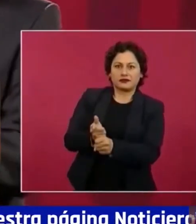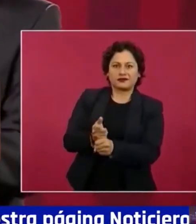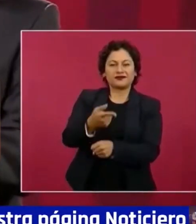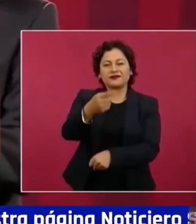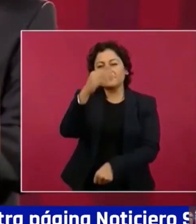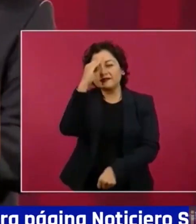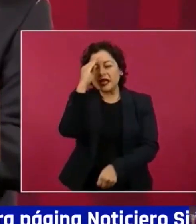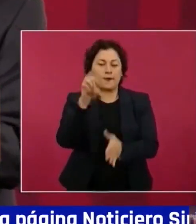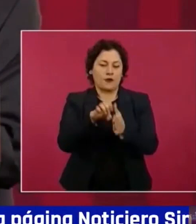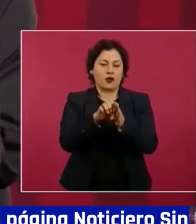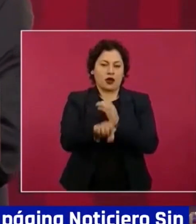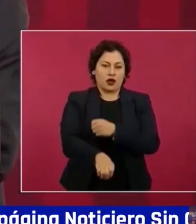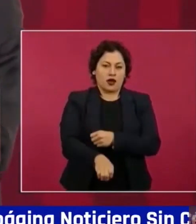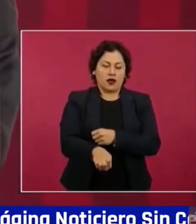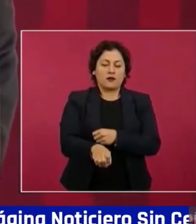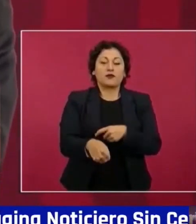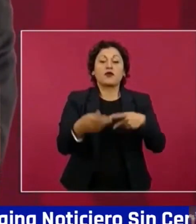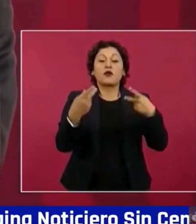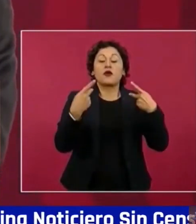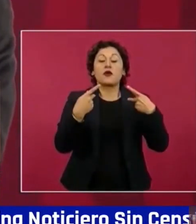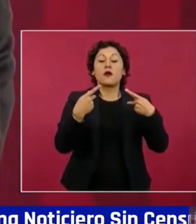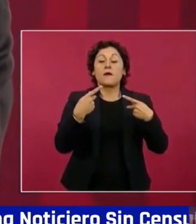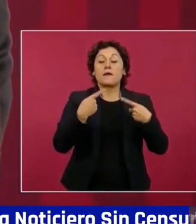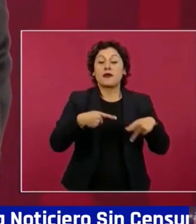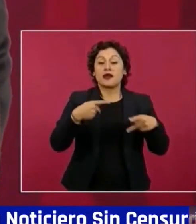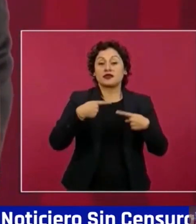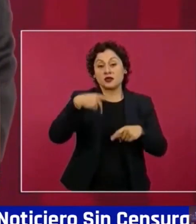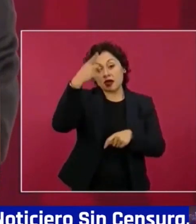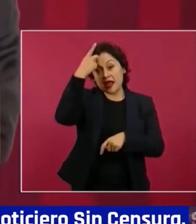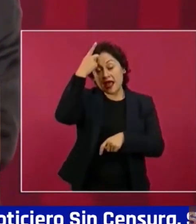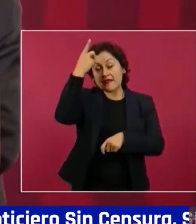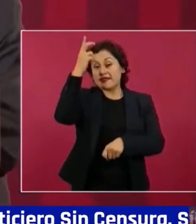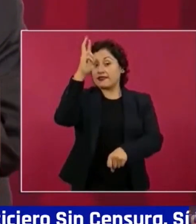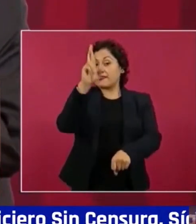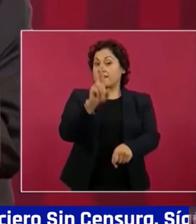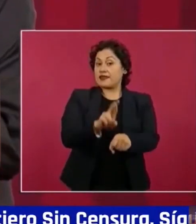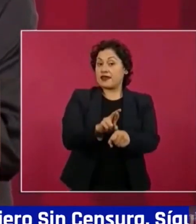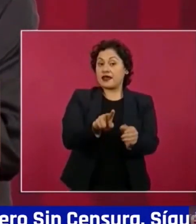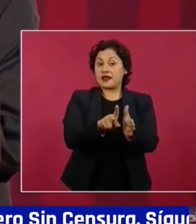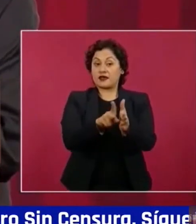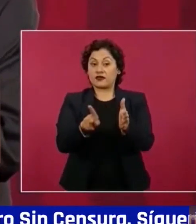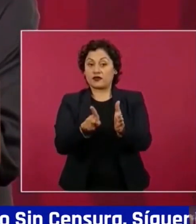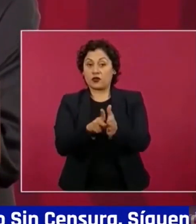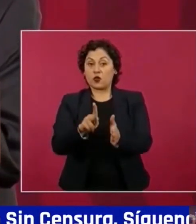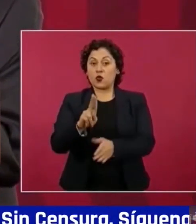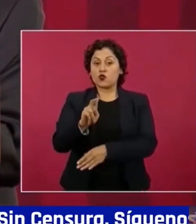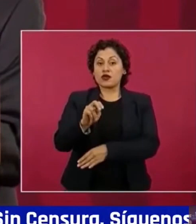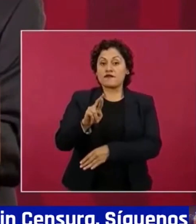no, del Excelsior, no creo que haya mucha diferencia, pero